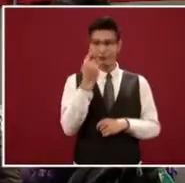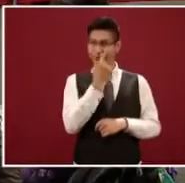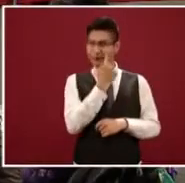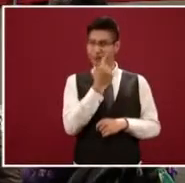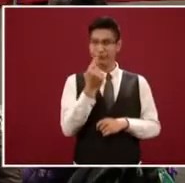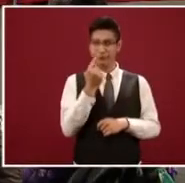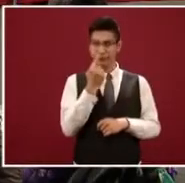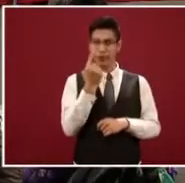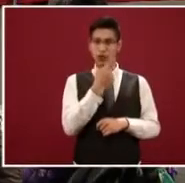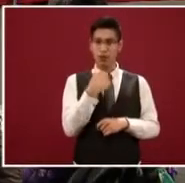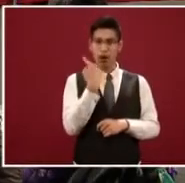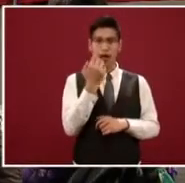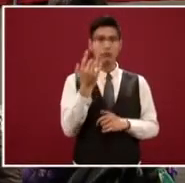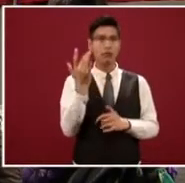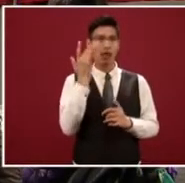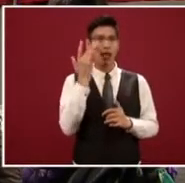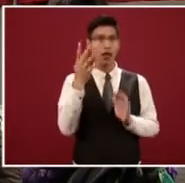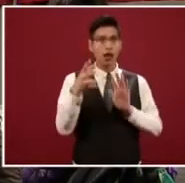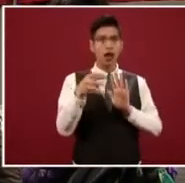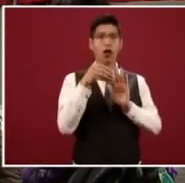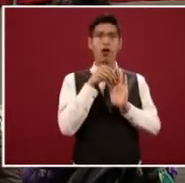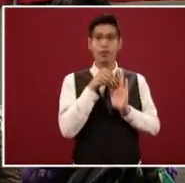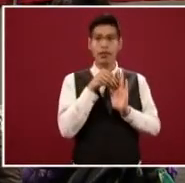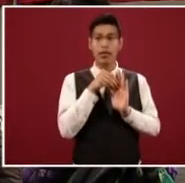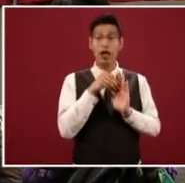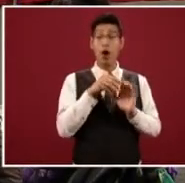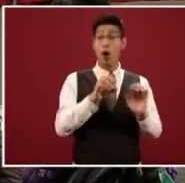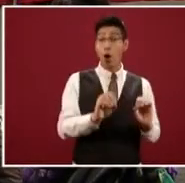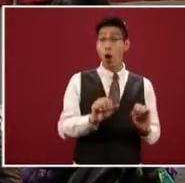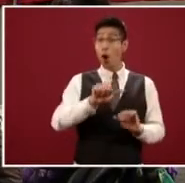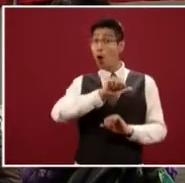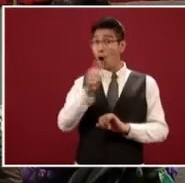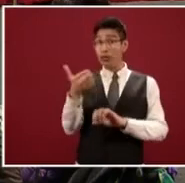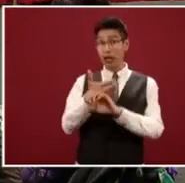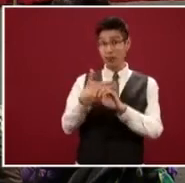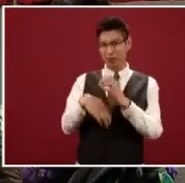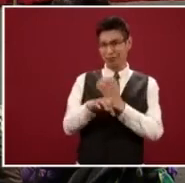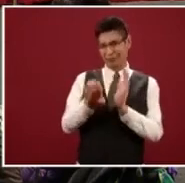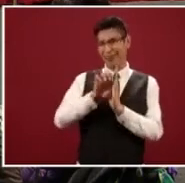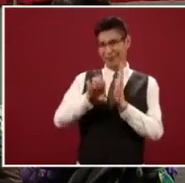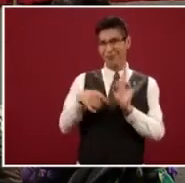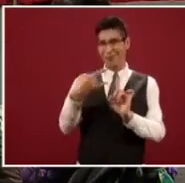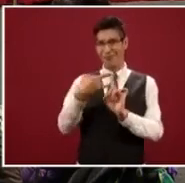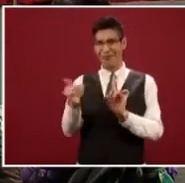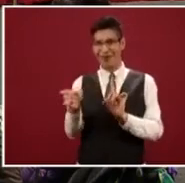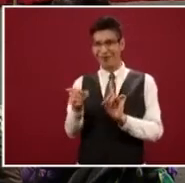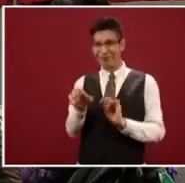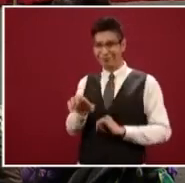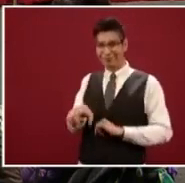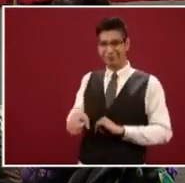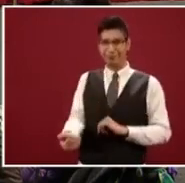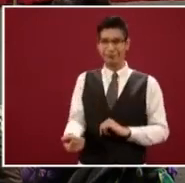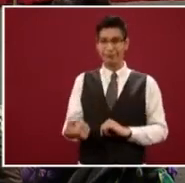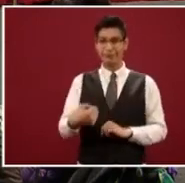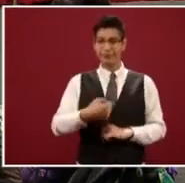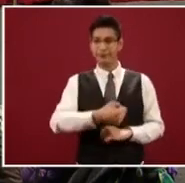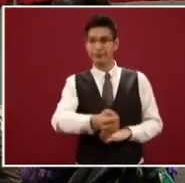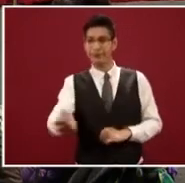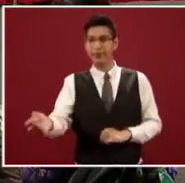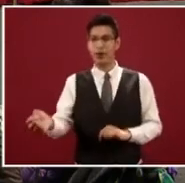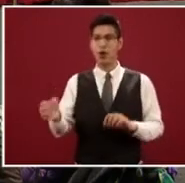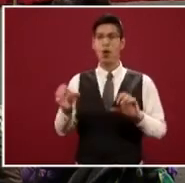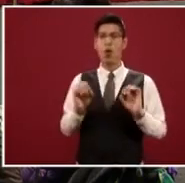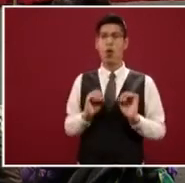tenerlo en sus manos, al tocar otro tipo de superficies como perillas, como mesas, o si se